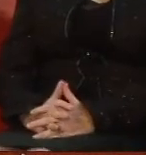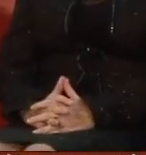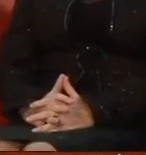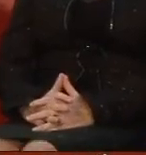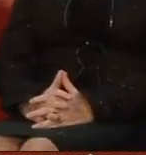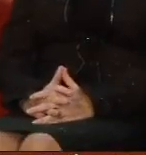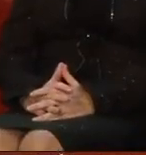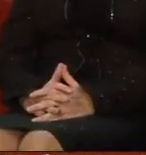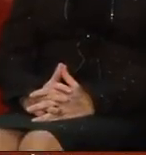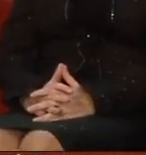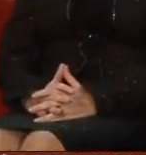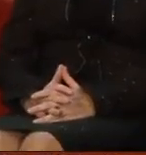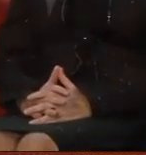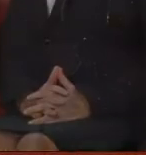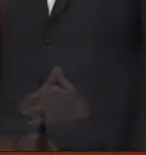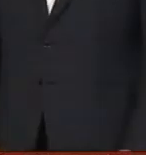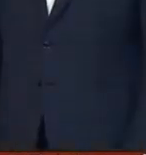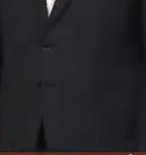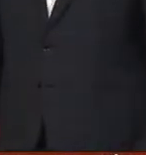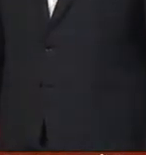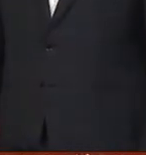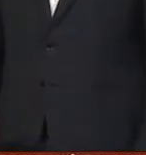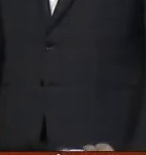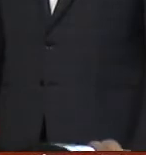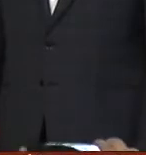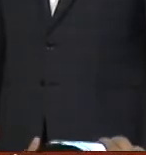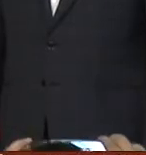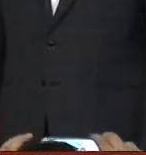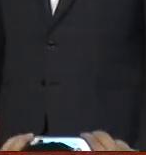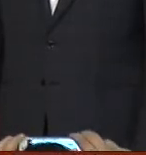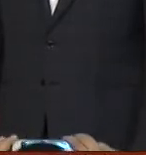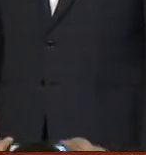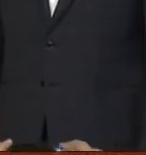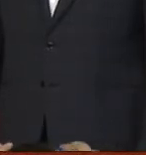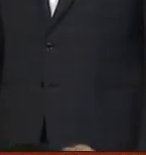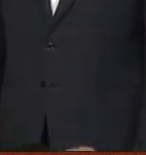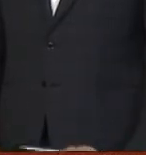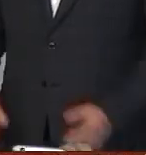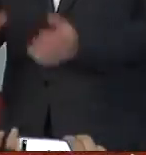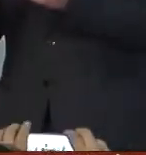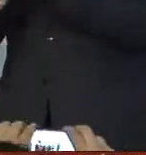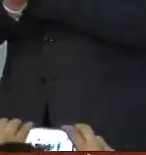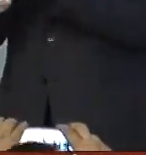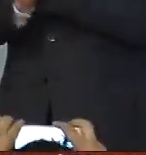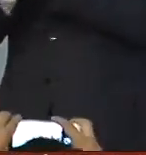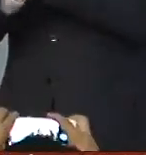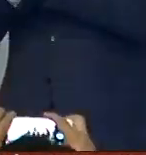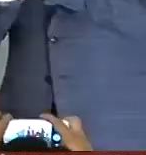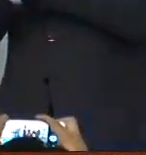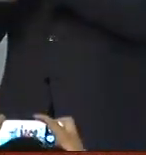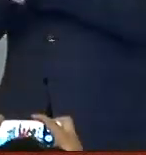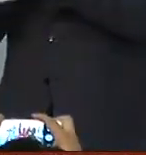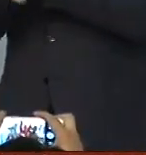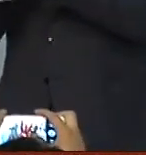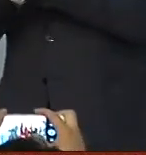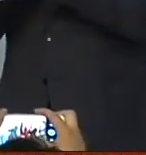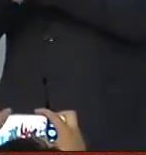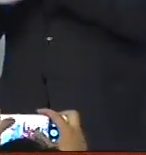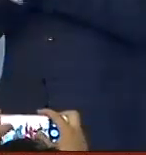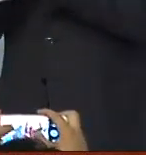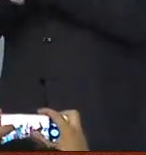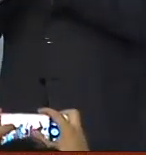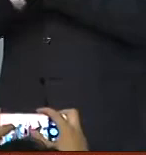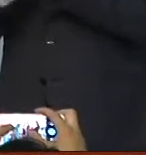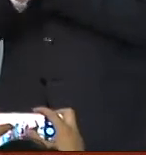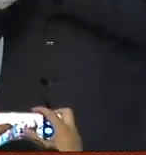hombres también tienen la responsabilidad ineludible para forjar relaciones igualitarias y libres de violencia.